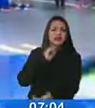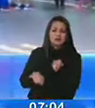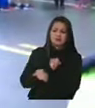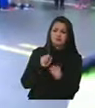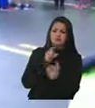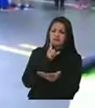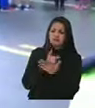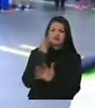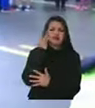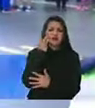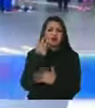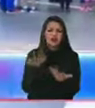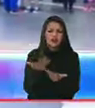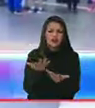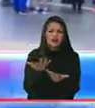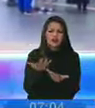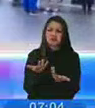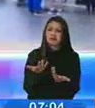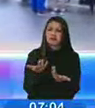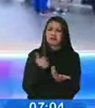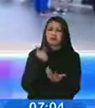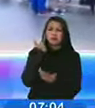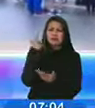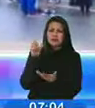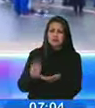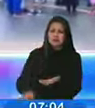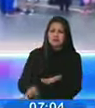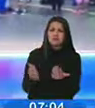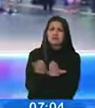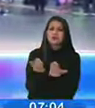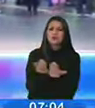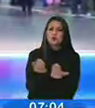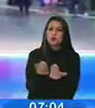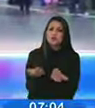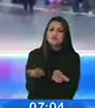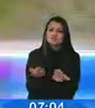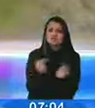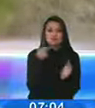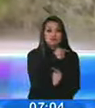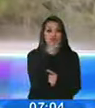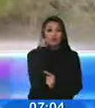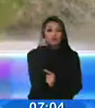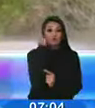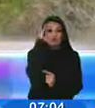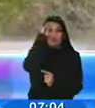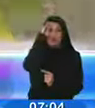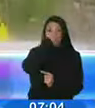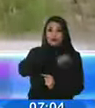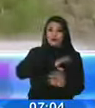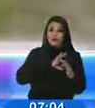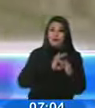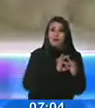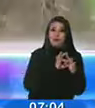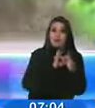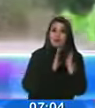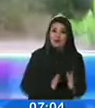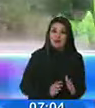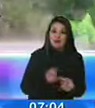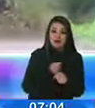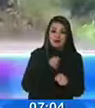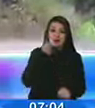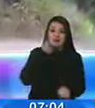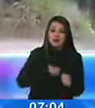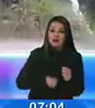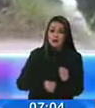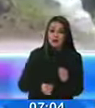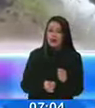no estaba normal, no parecía basura. Entonces una compañera con una rama del sector que